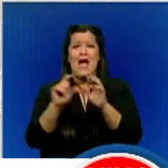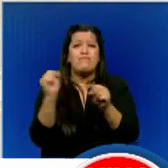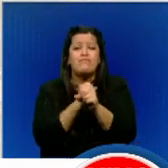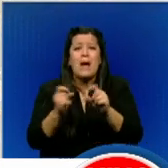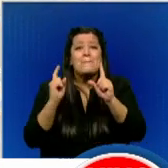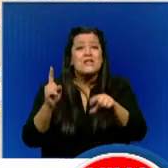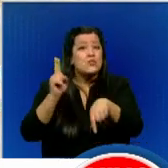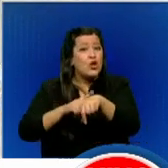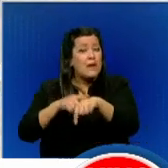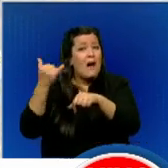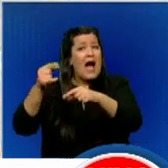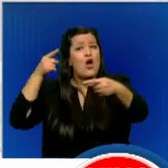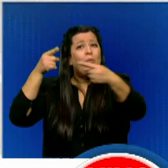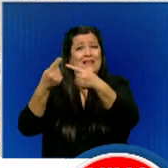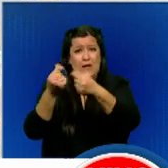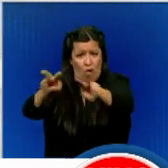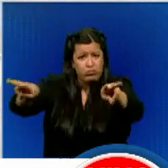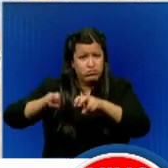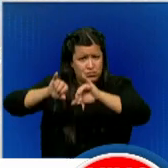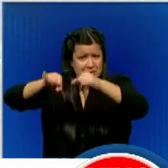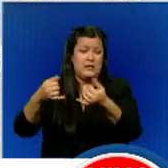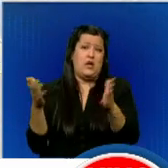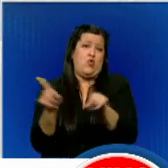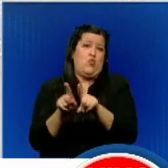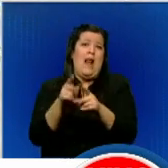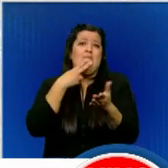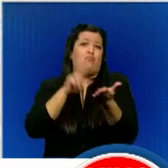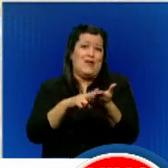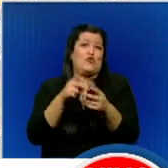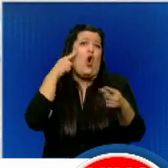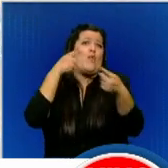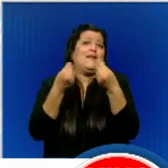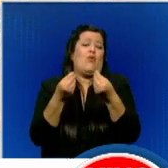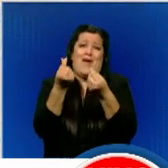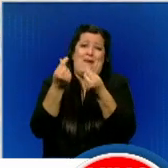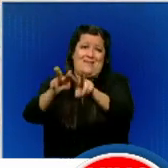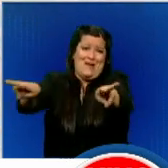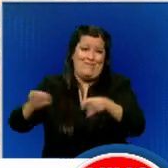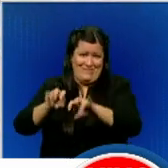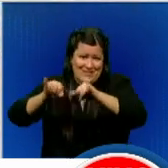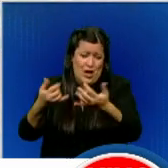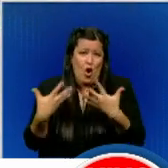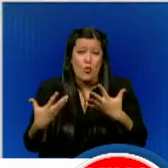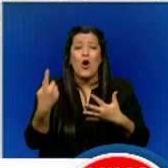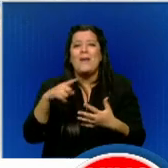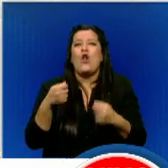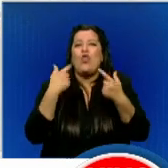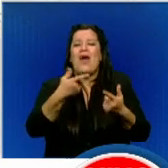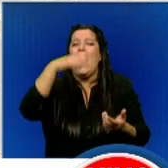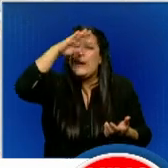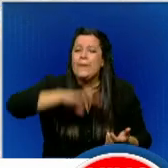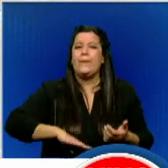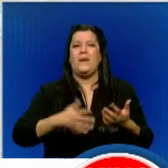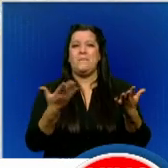tiene al mismo tiempo un objetivo recaudatorio como todo impuesto y al mismo tiempo aliviar a la mayor